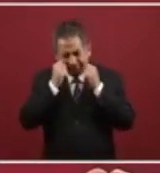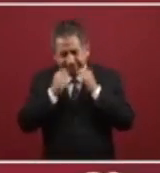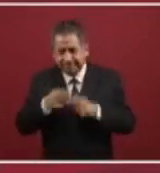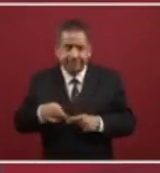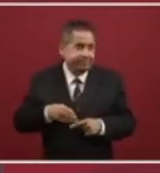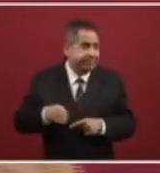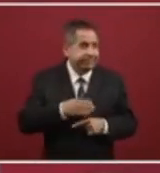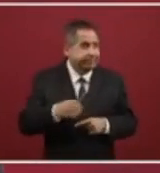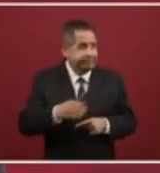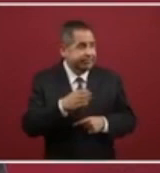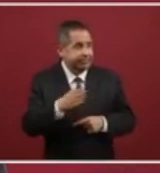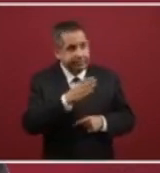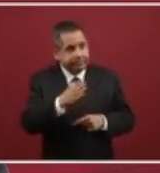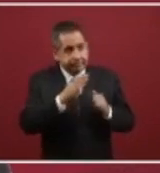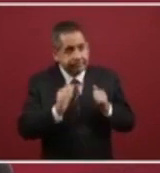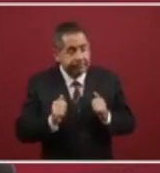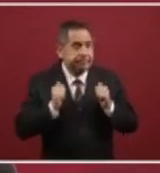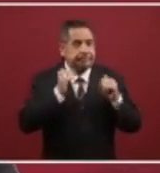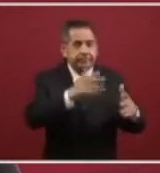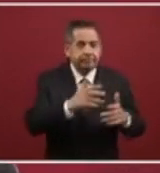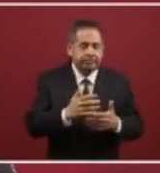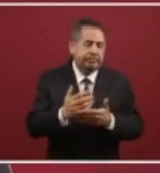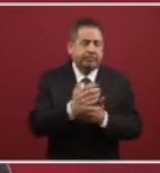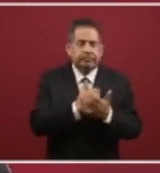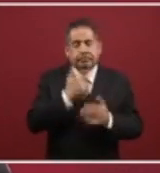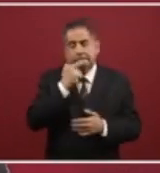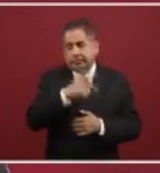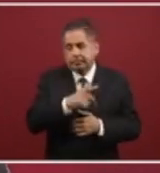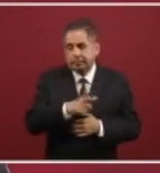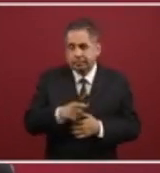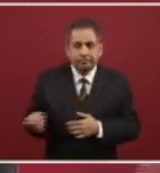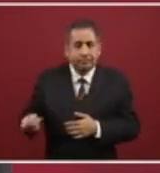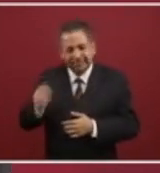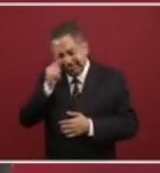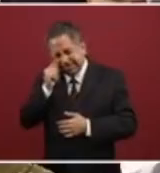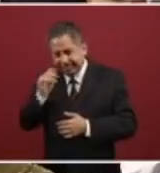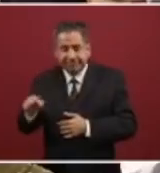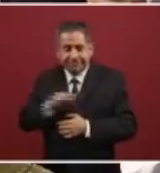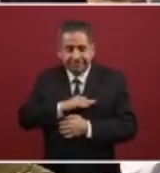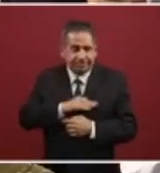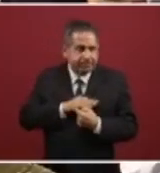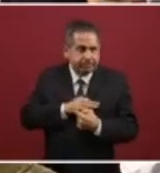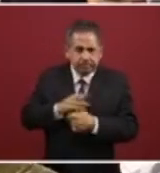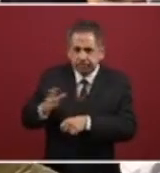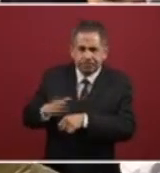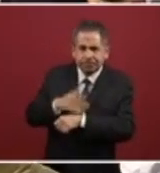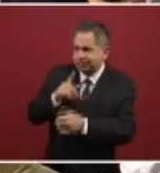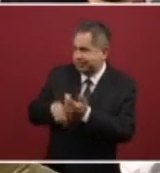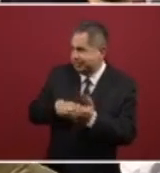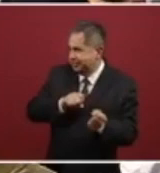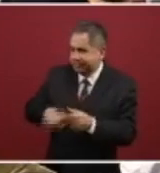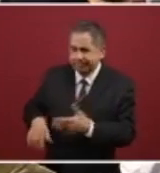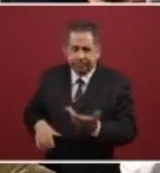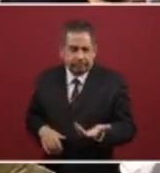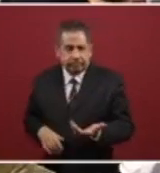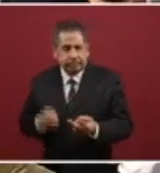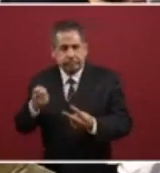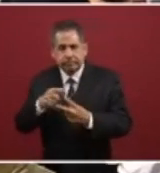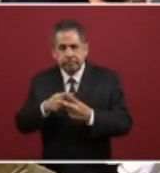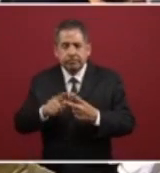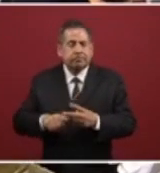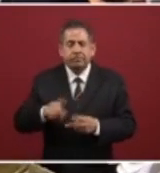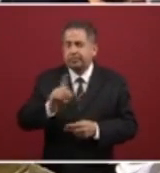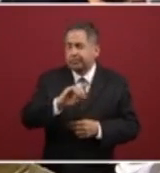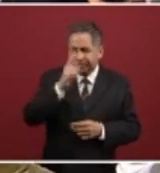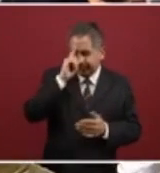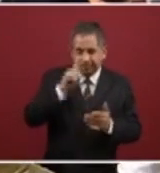estar y tener salarios y una vida más decente respecto a sus países de origen. Entonces, esa es la causa. No creo que